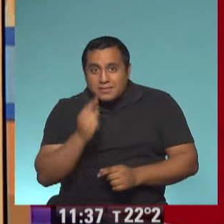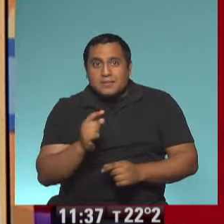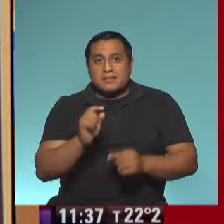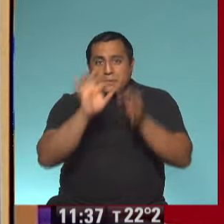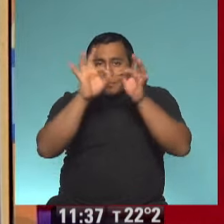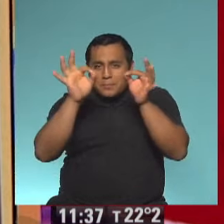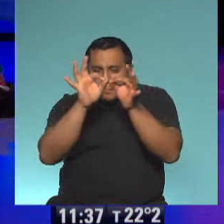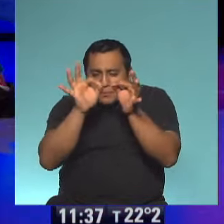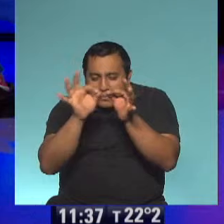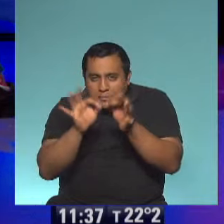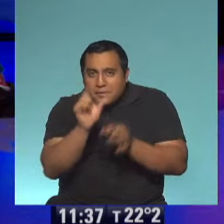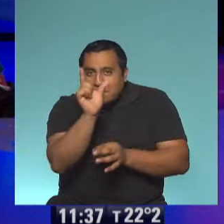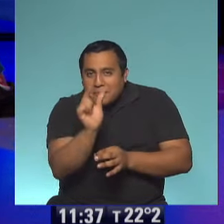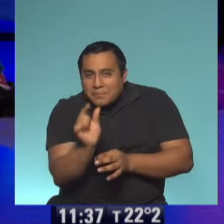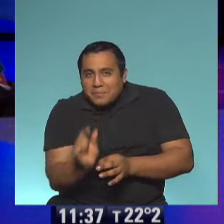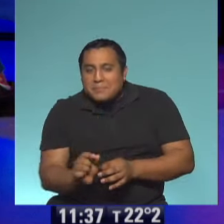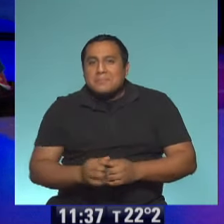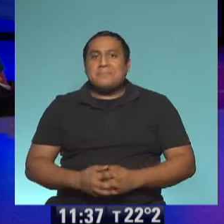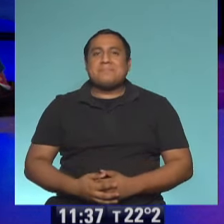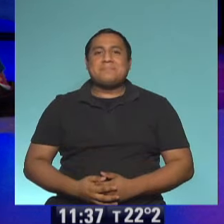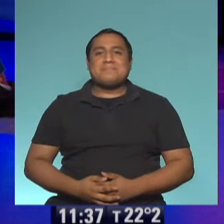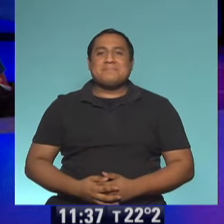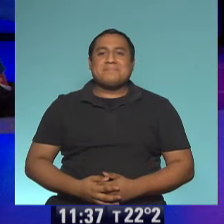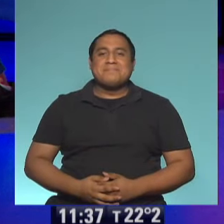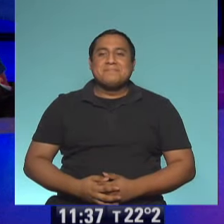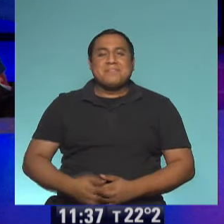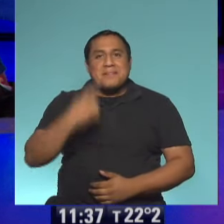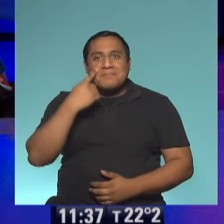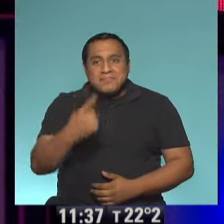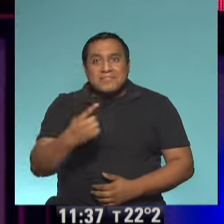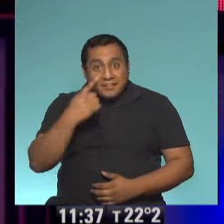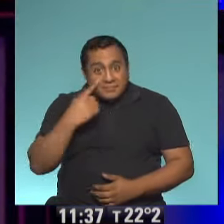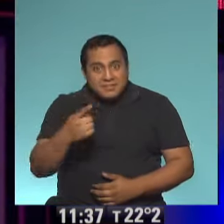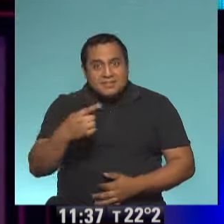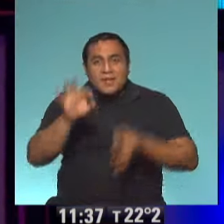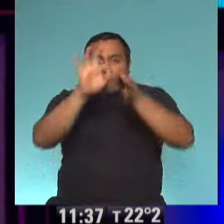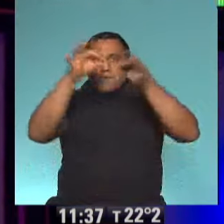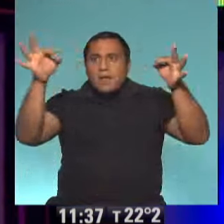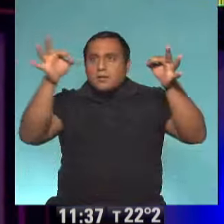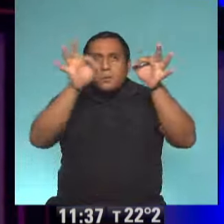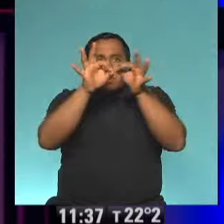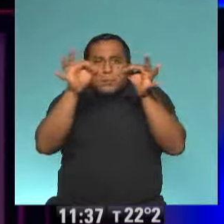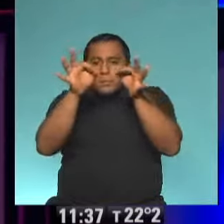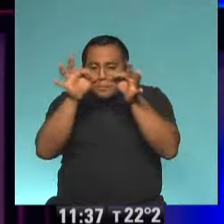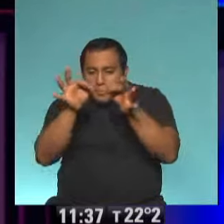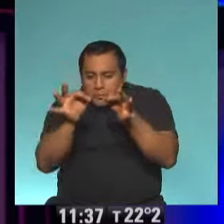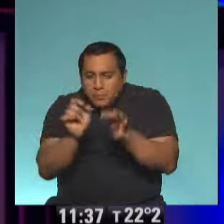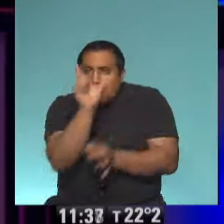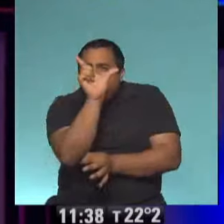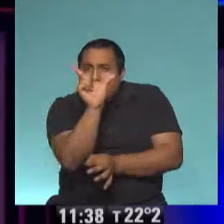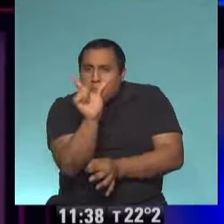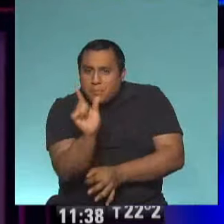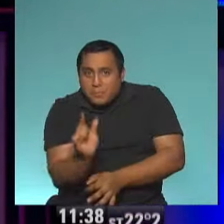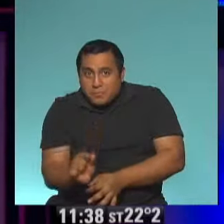el libro, en el libro, en el libro, en el libro. ¿Vieron el efecto que puede generar en nosotros hasta el sonido,